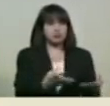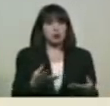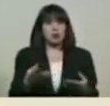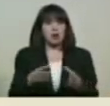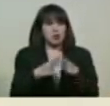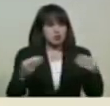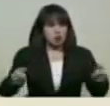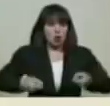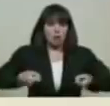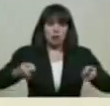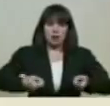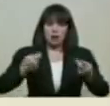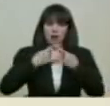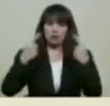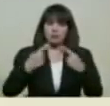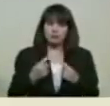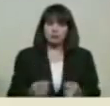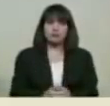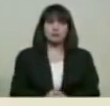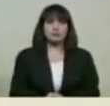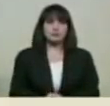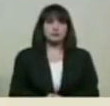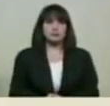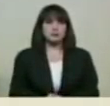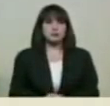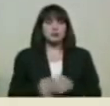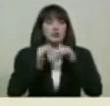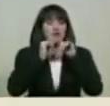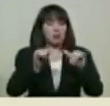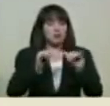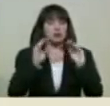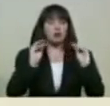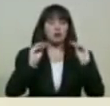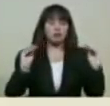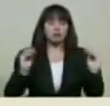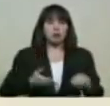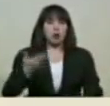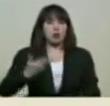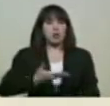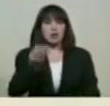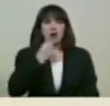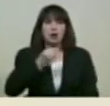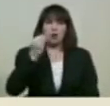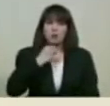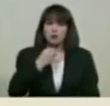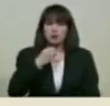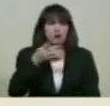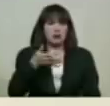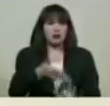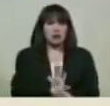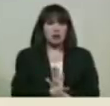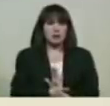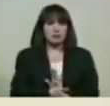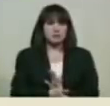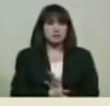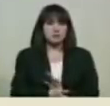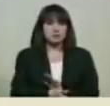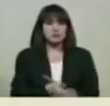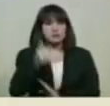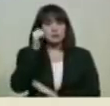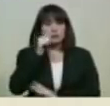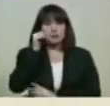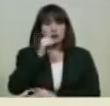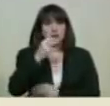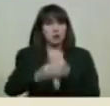de venta en los distintos mercados. Un anuncio importante en el ámbito de la alimentación se dio también el día sábado.